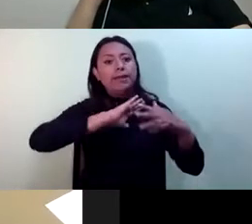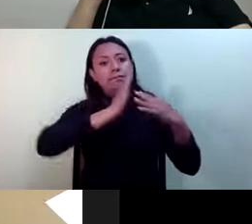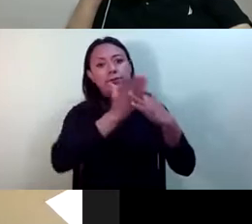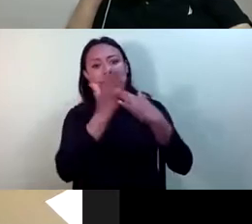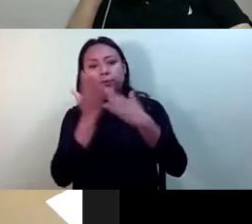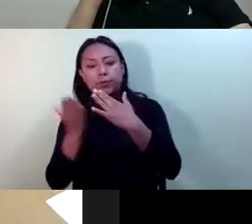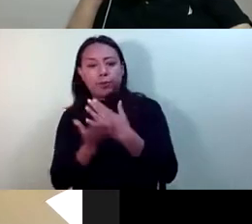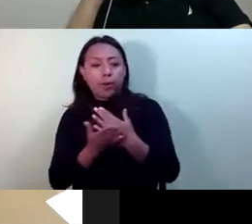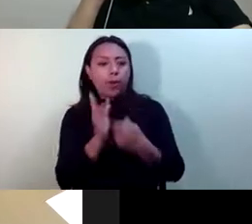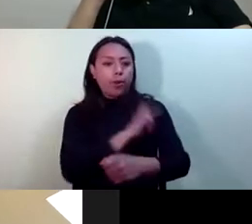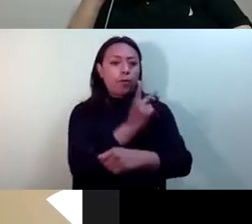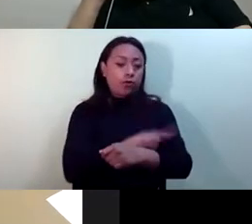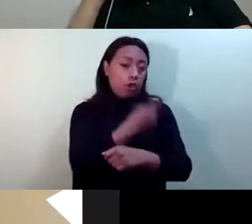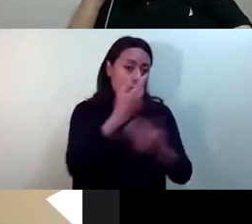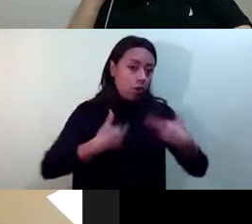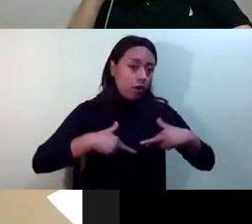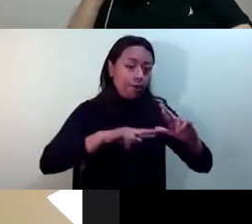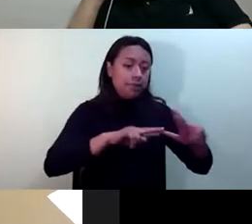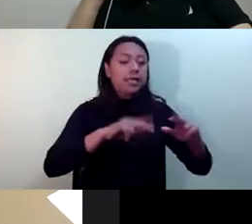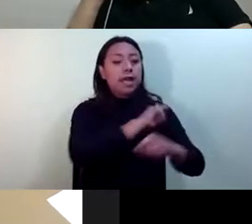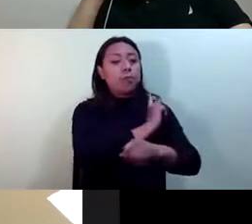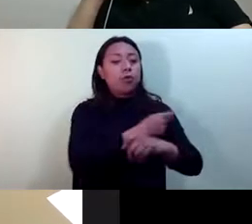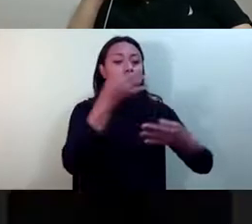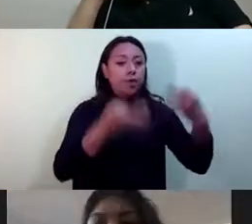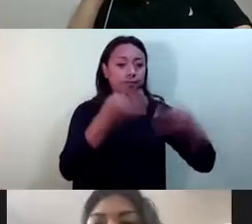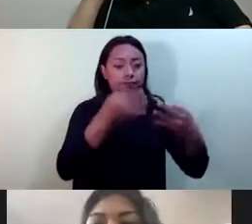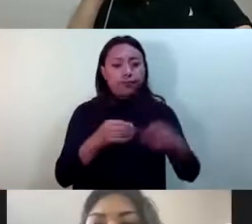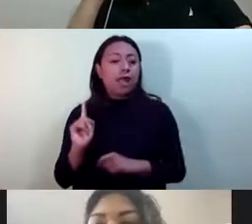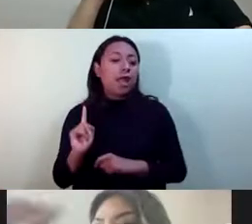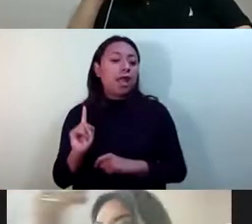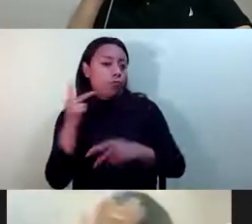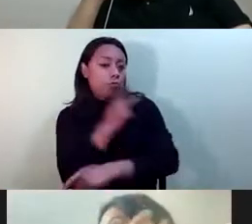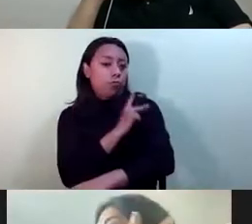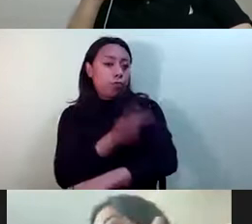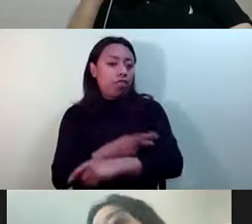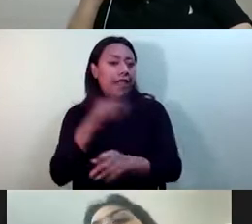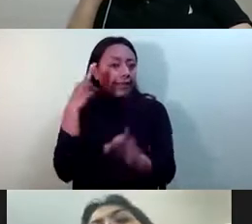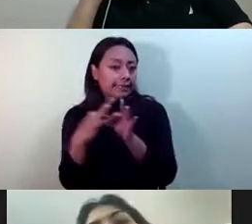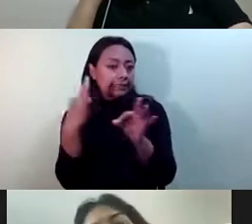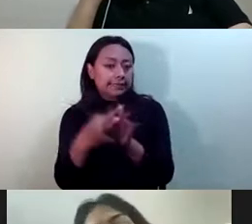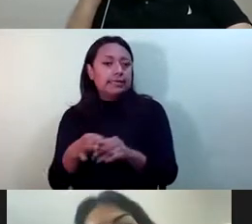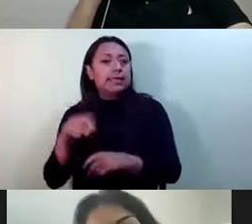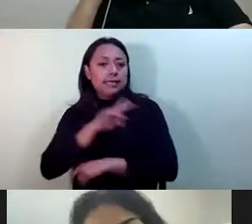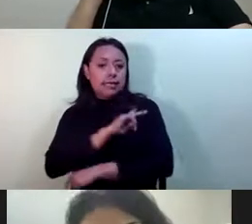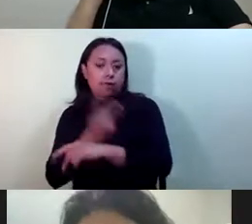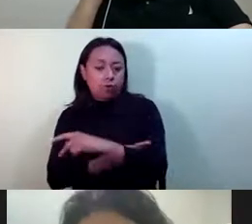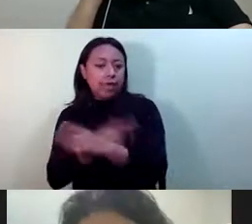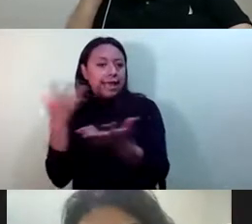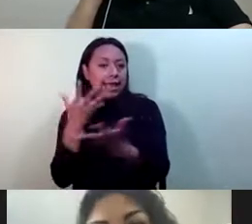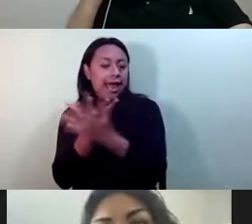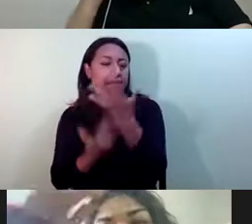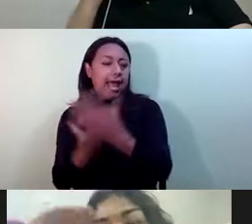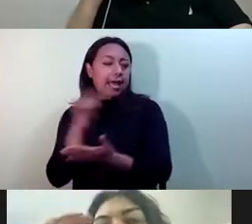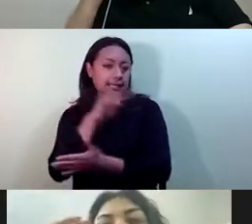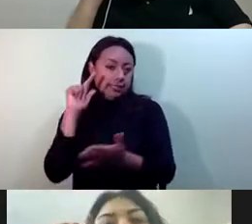se representa por el poder judicial, obviamente el ejecutivo y el legislativo. A nosotros nos corresponde el tema